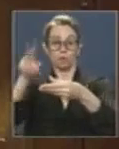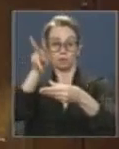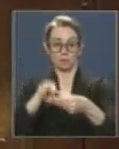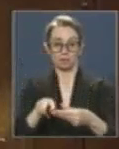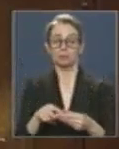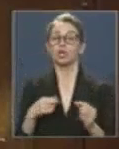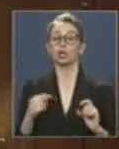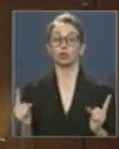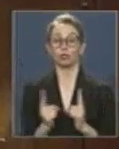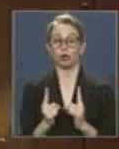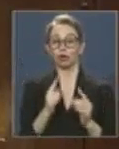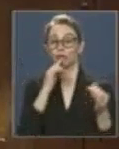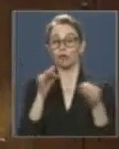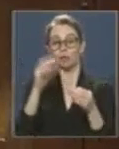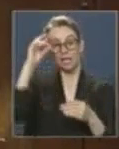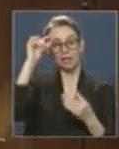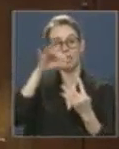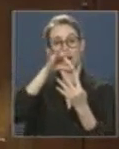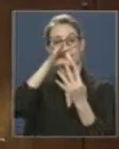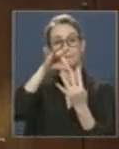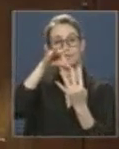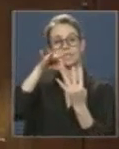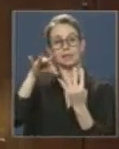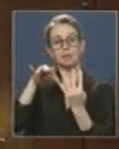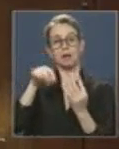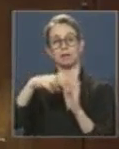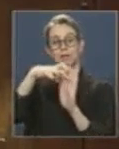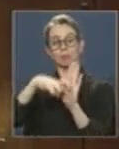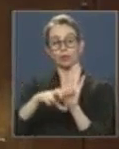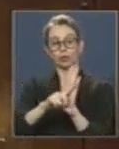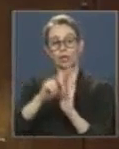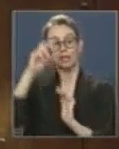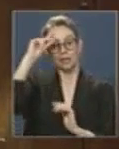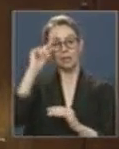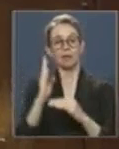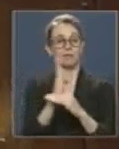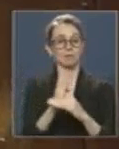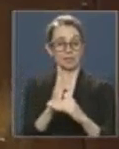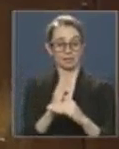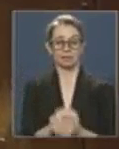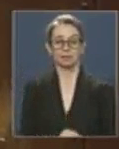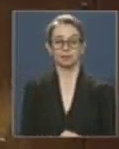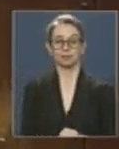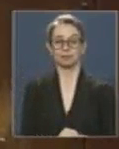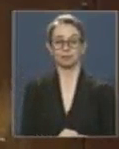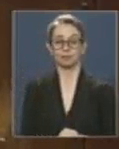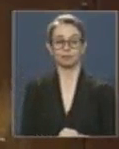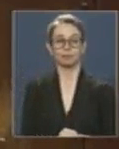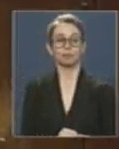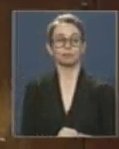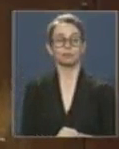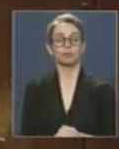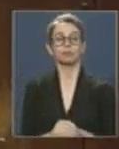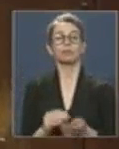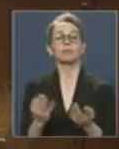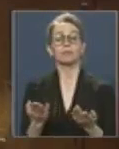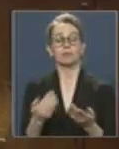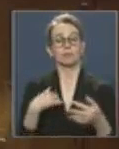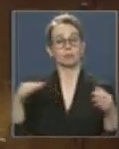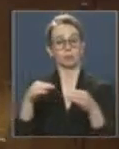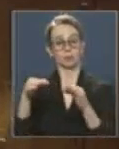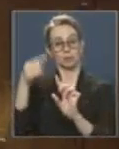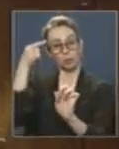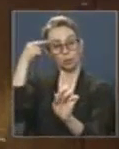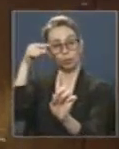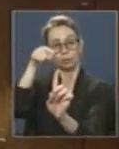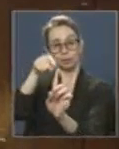comentarle brevemente las ideas matrices de este proyecto o las ideas fundamentales que se orientan al siguiente